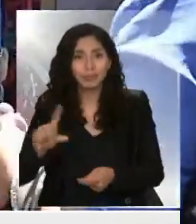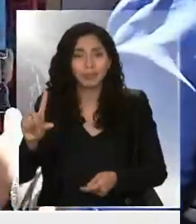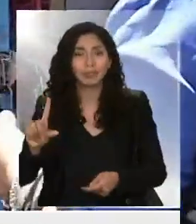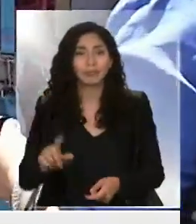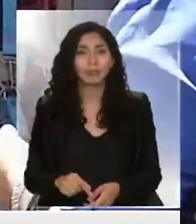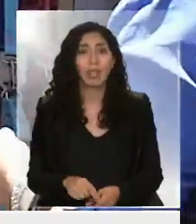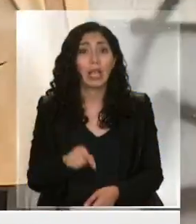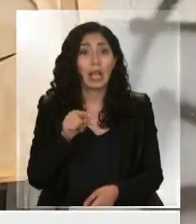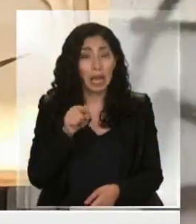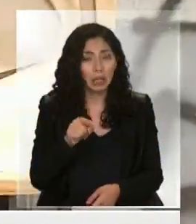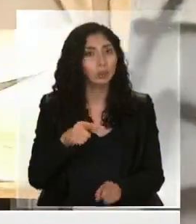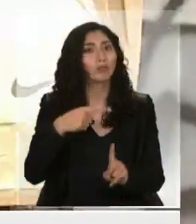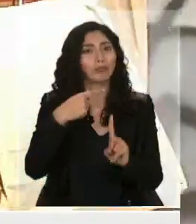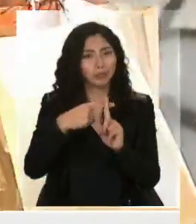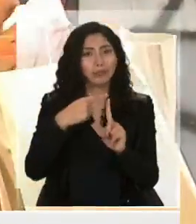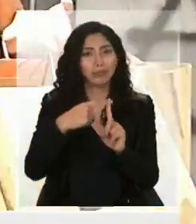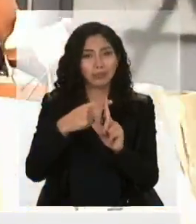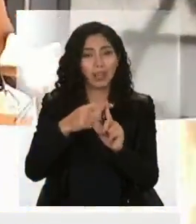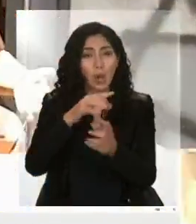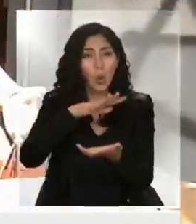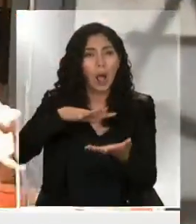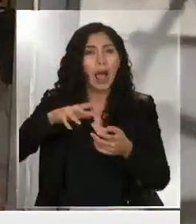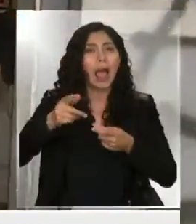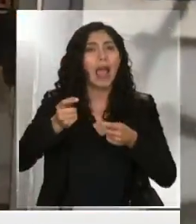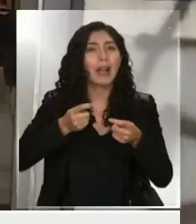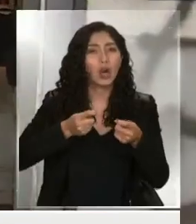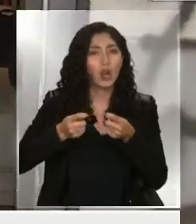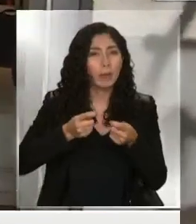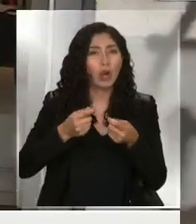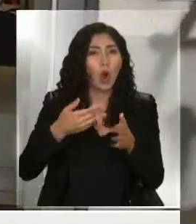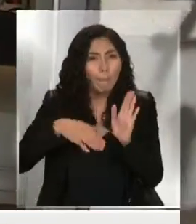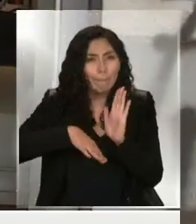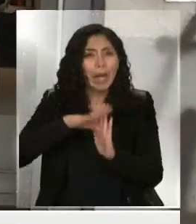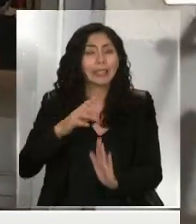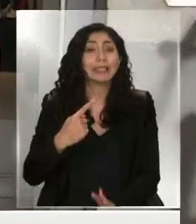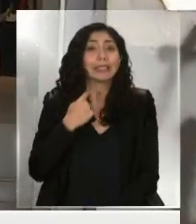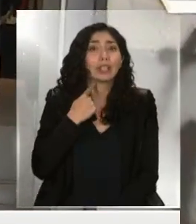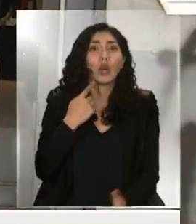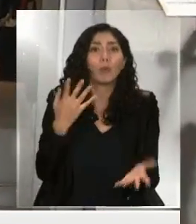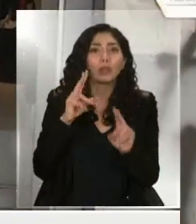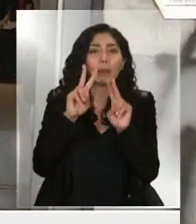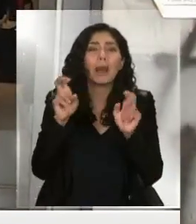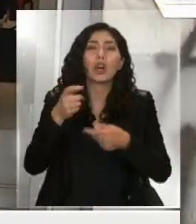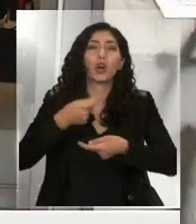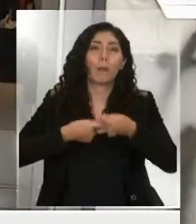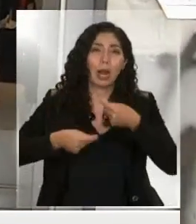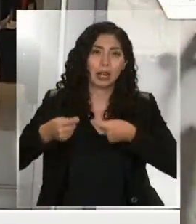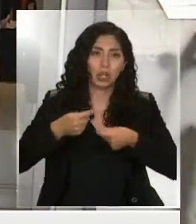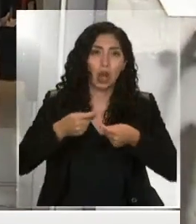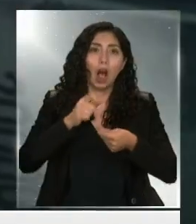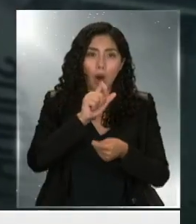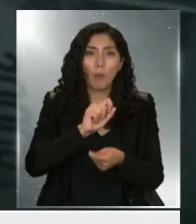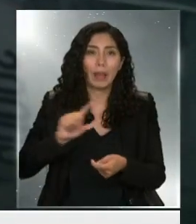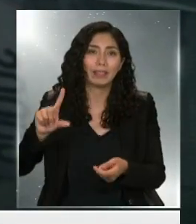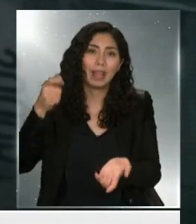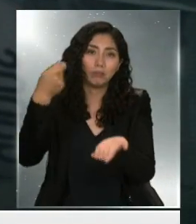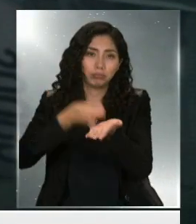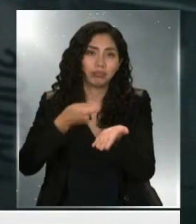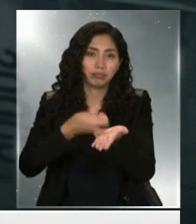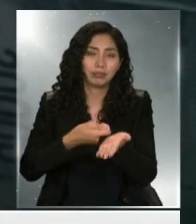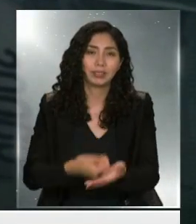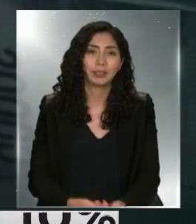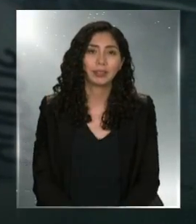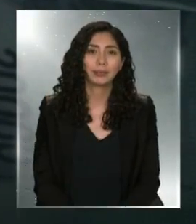punto favorable. En los sectores económicos más afectados, como el comercio, aumentó el consumo.